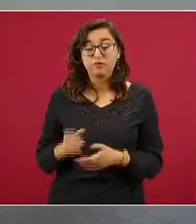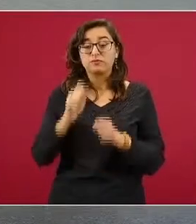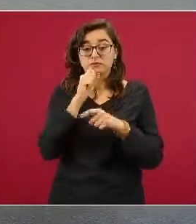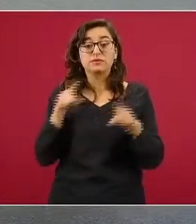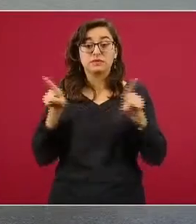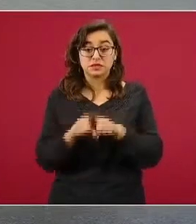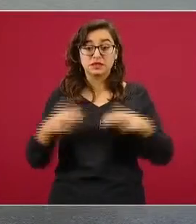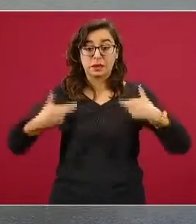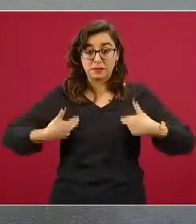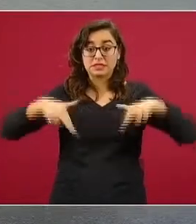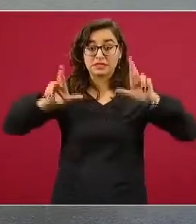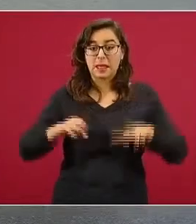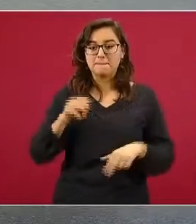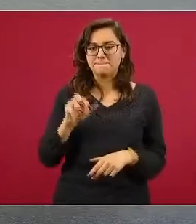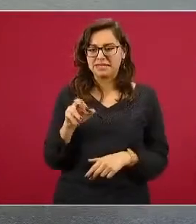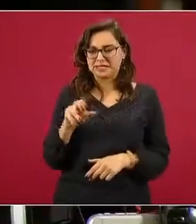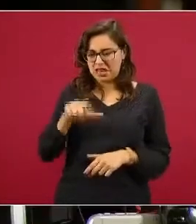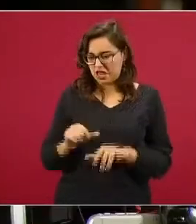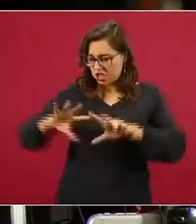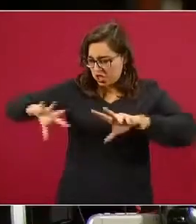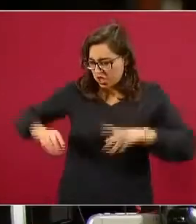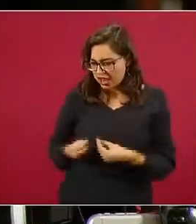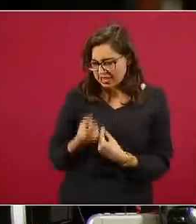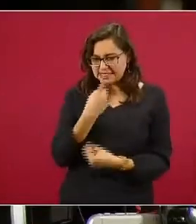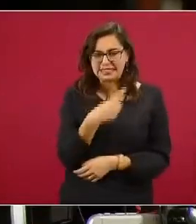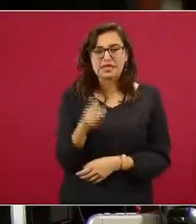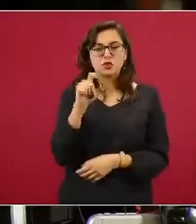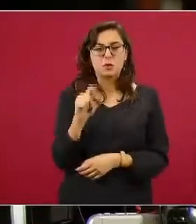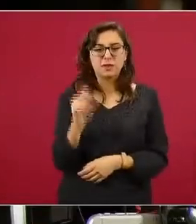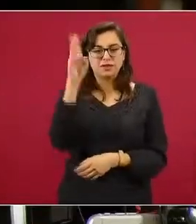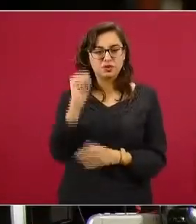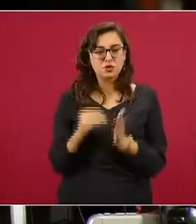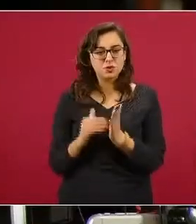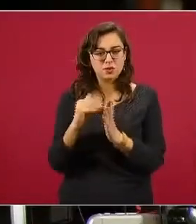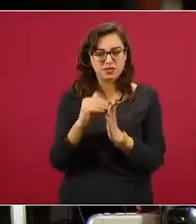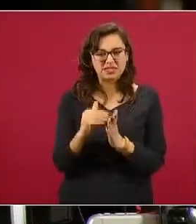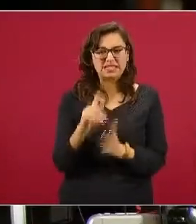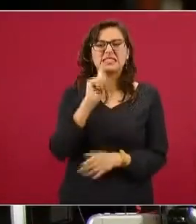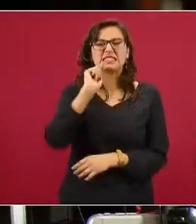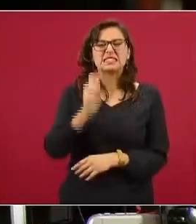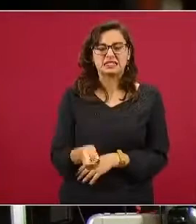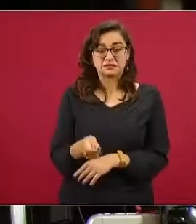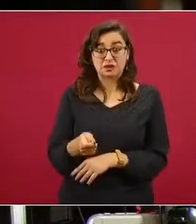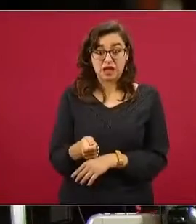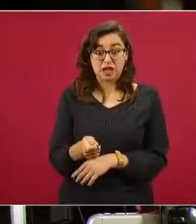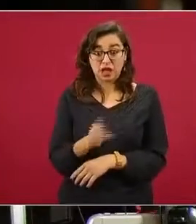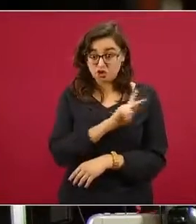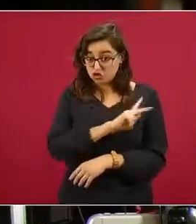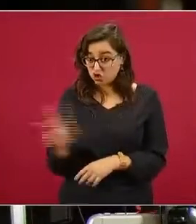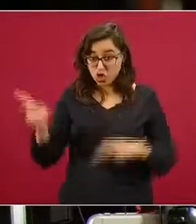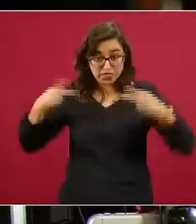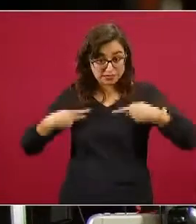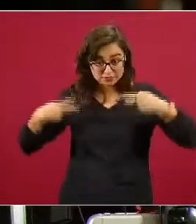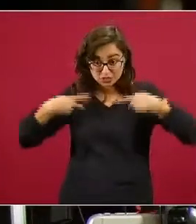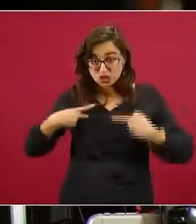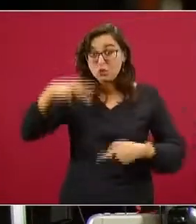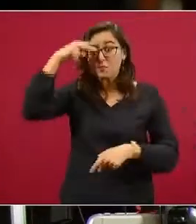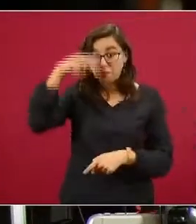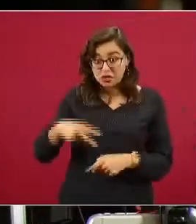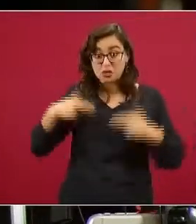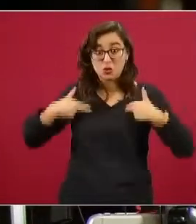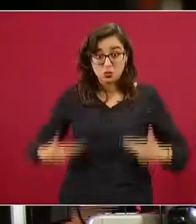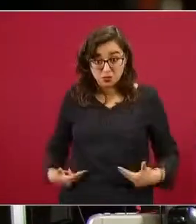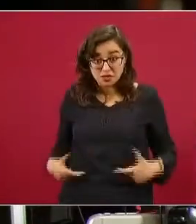Marcelo Ebrard y me suman como 129 millones más o menos. ¿Esto significa que nos van a vacunar a todos los